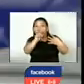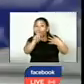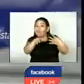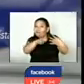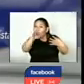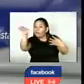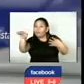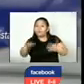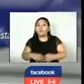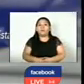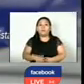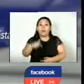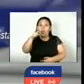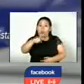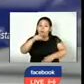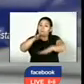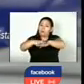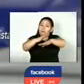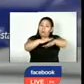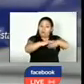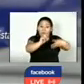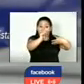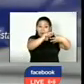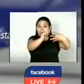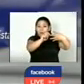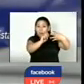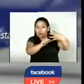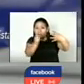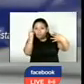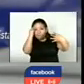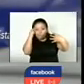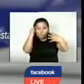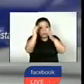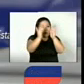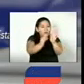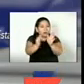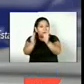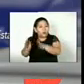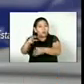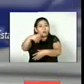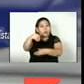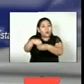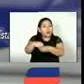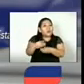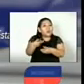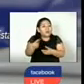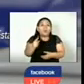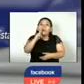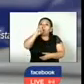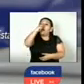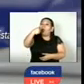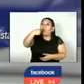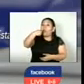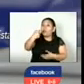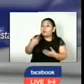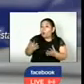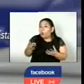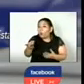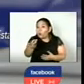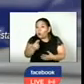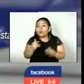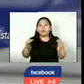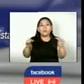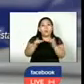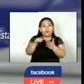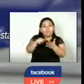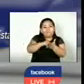viajar nuestras advertencias también tienen en cuenta factores logísticos incluida la disponibilidad de pruebas en el país y las restricciones